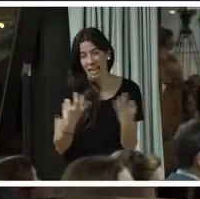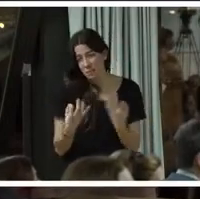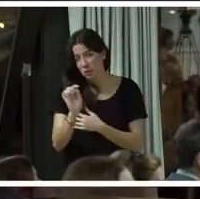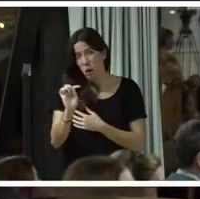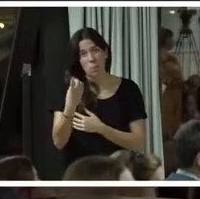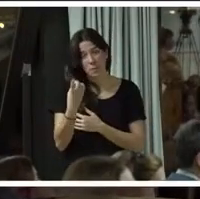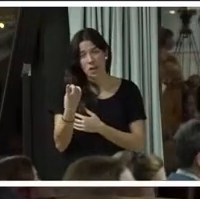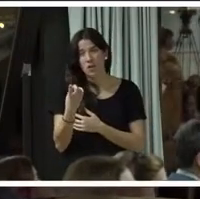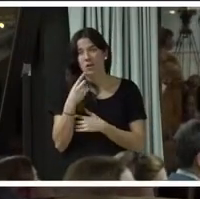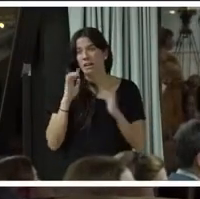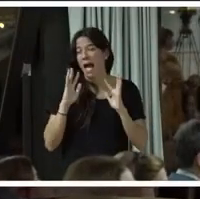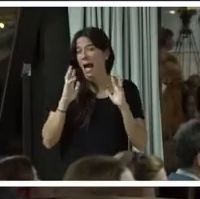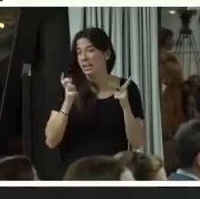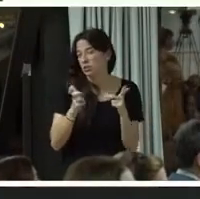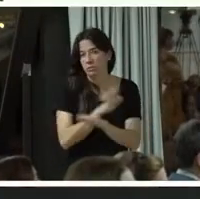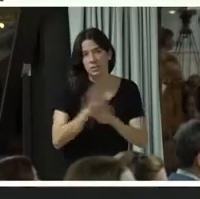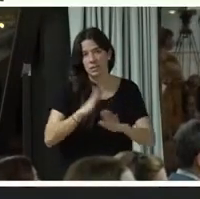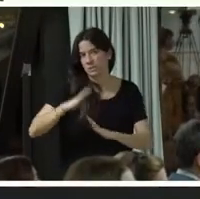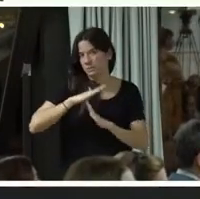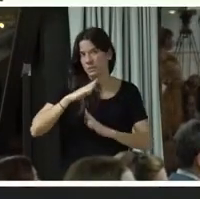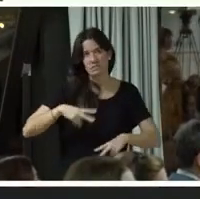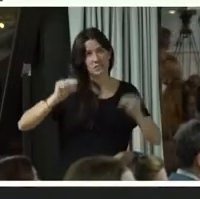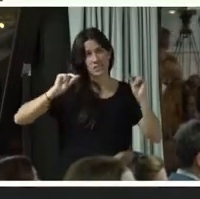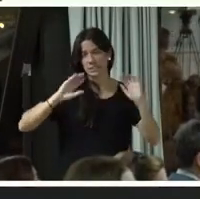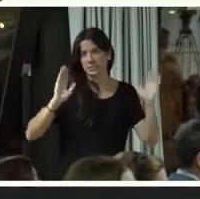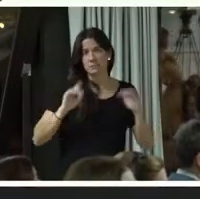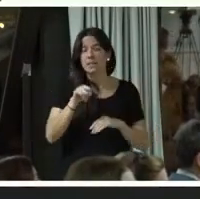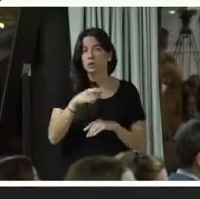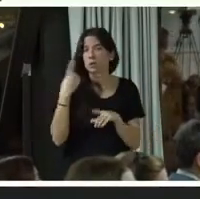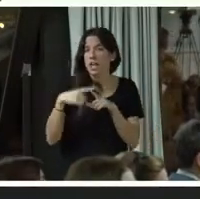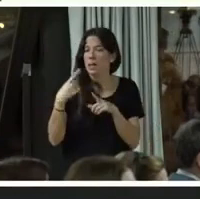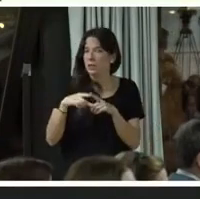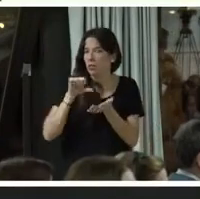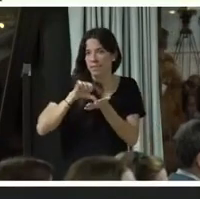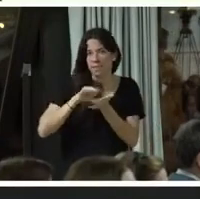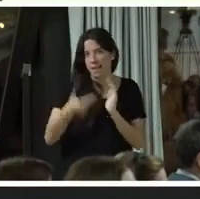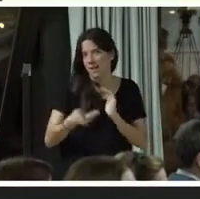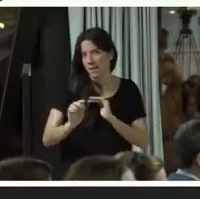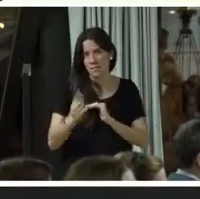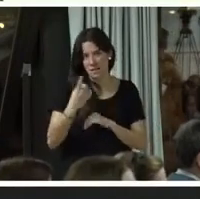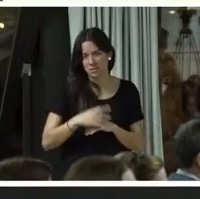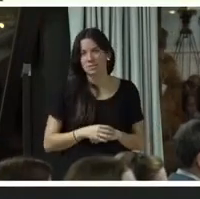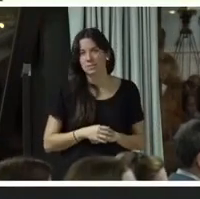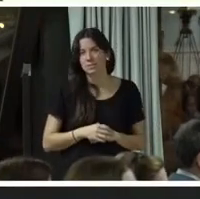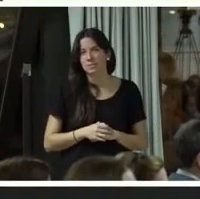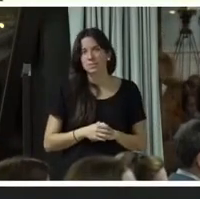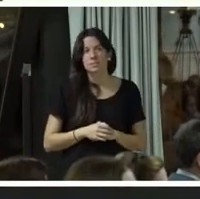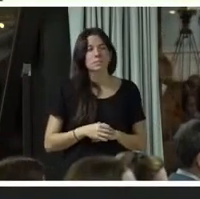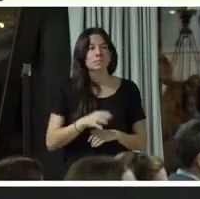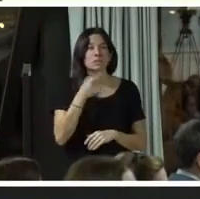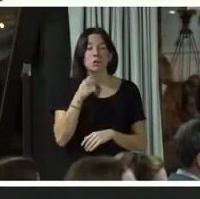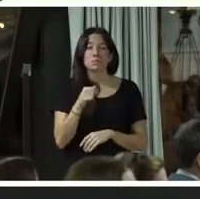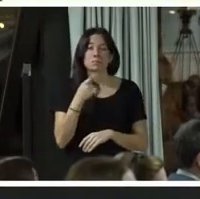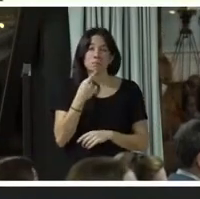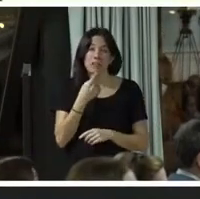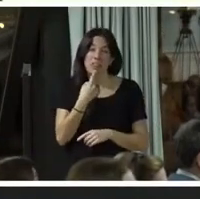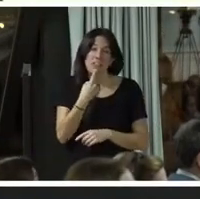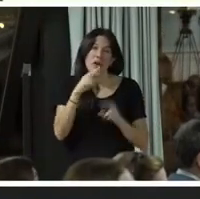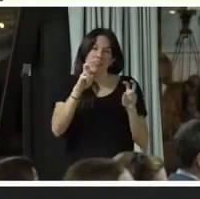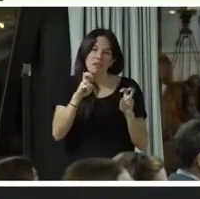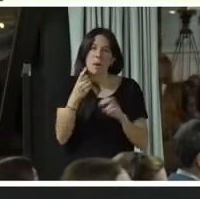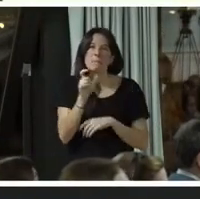la la agresión sobre gaza esto es un elemento central eh voy a recuperar unas palabras no son mías